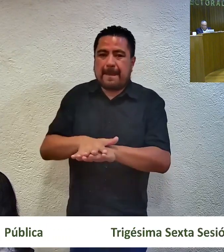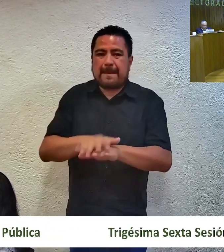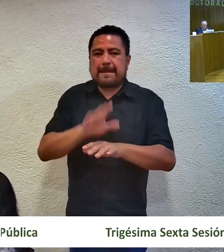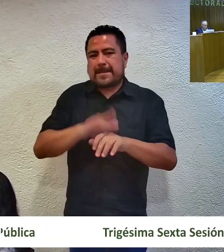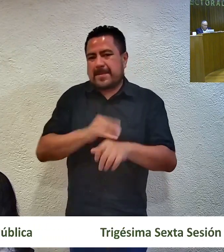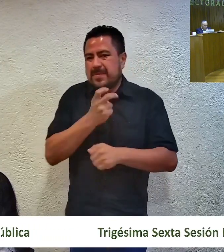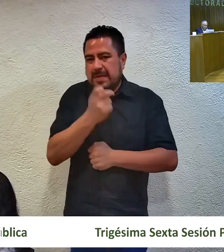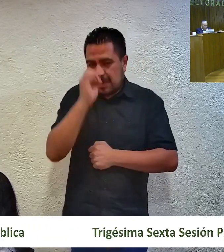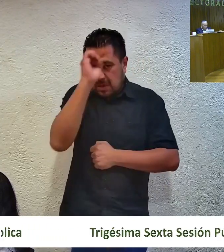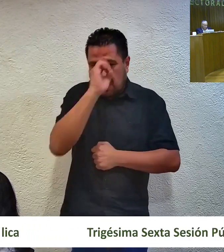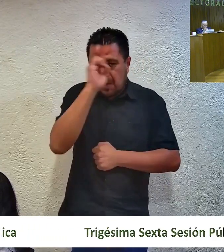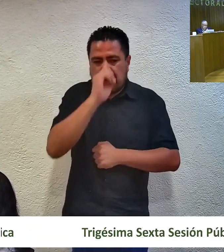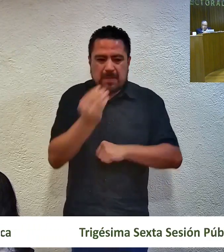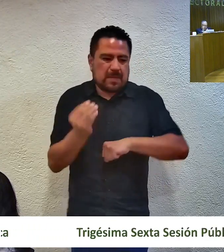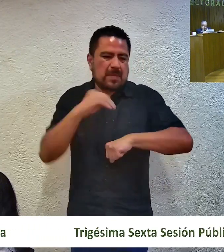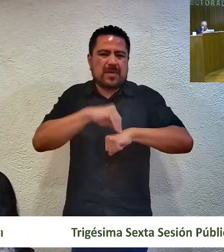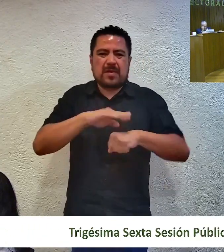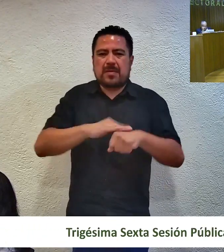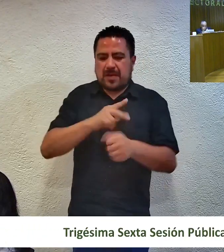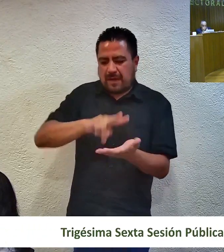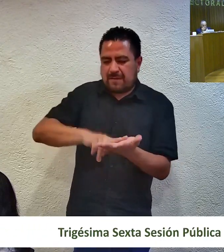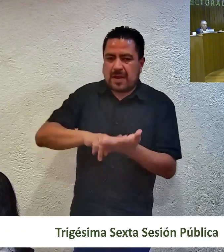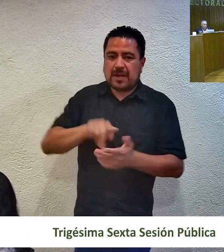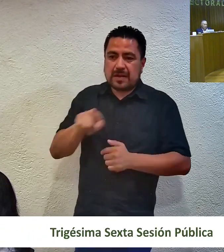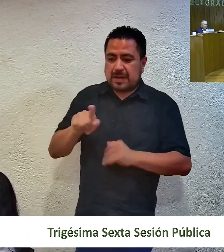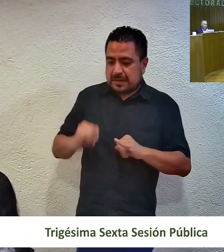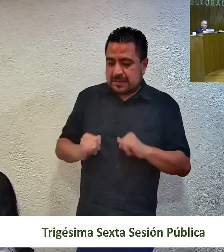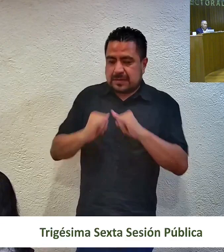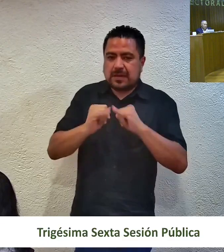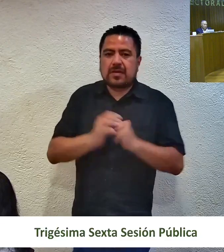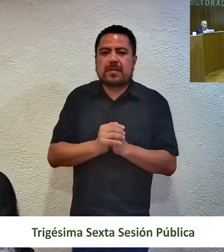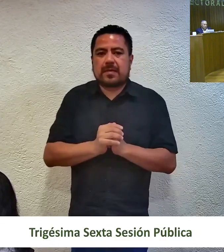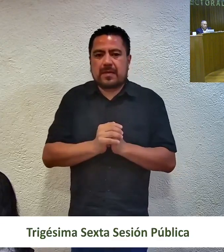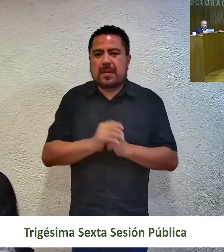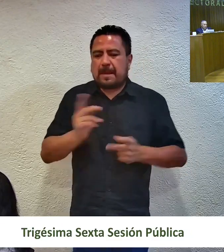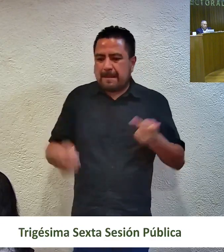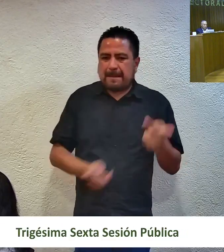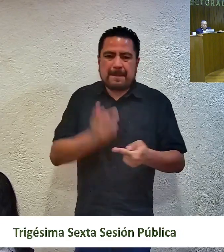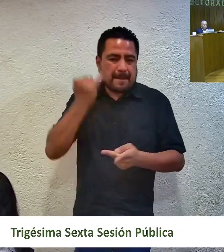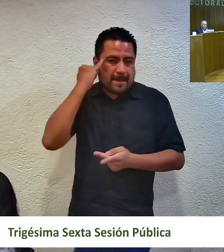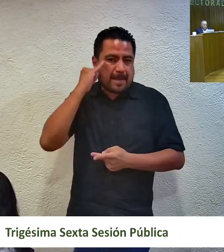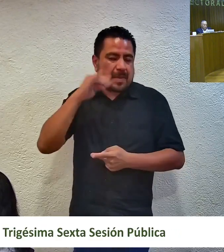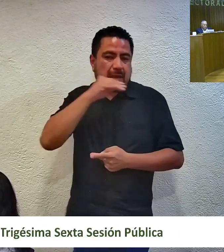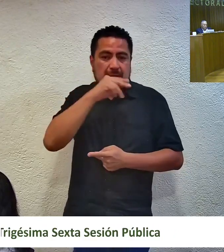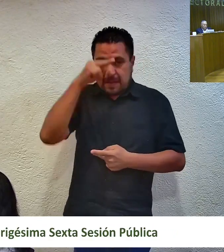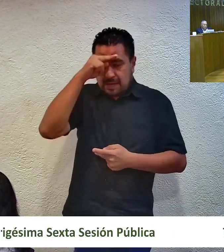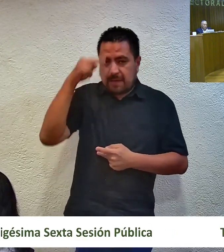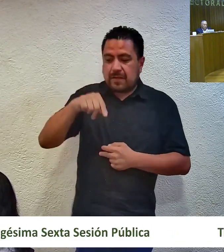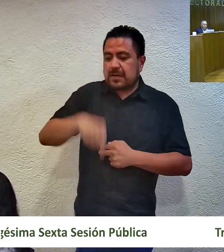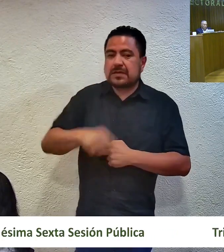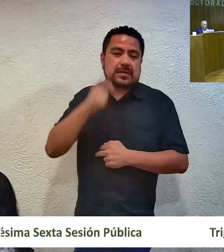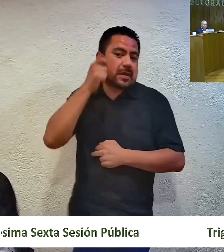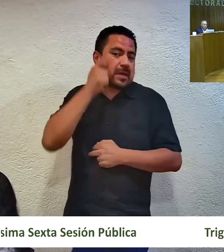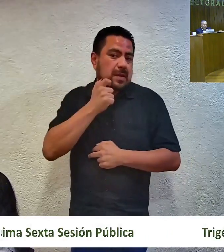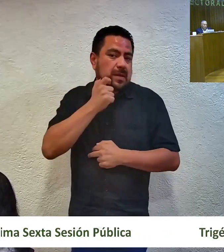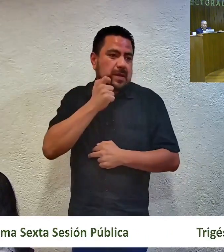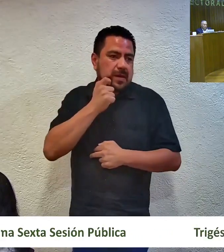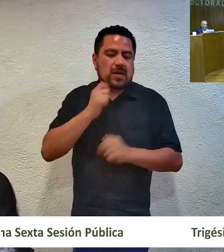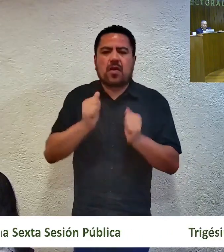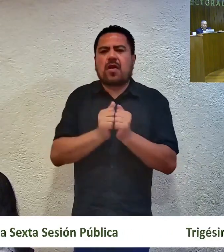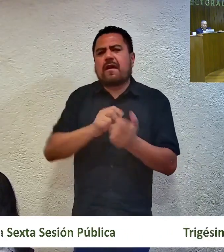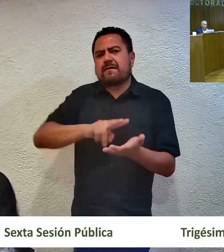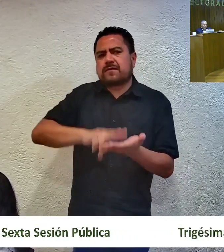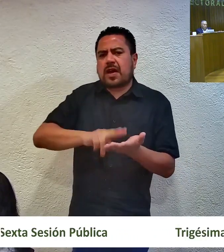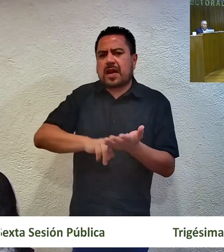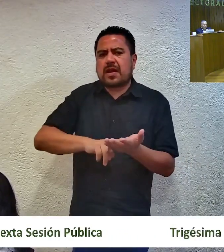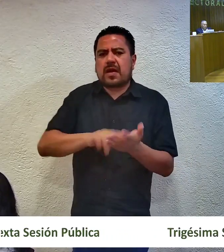las opiniones emitidas y validadas por el Instituto, en el marco de la consulta indígena y afromexicana de Guerrero, frente a un criterio de valoración de